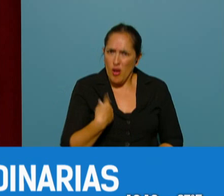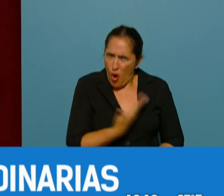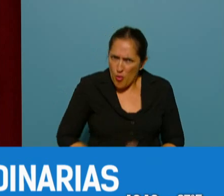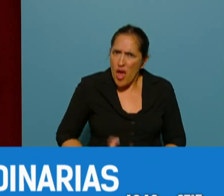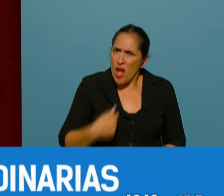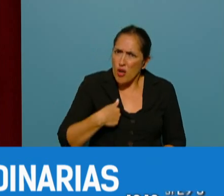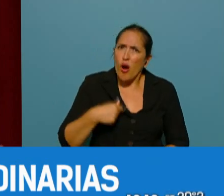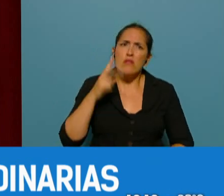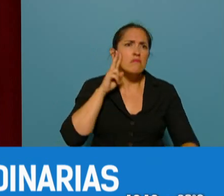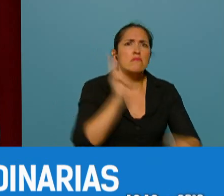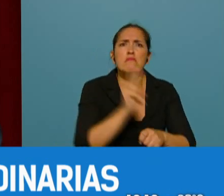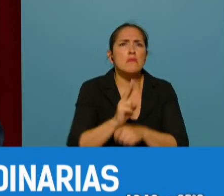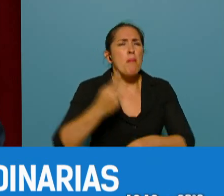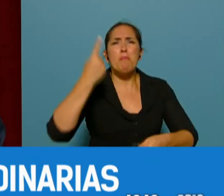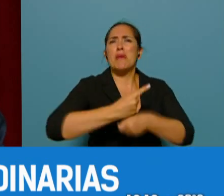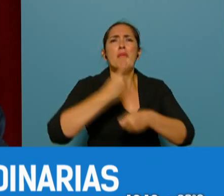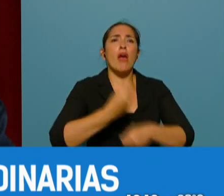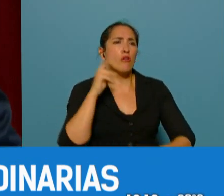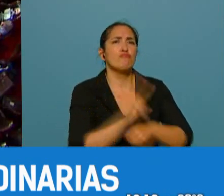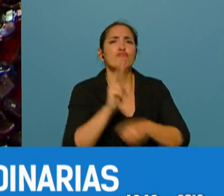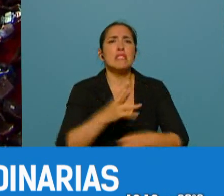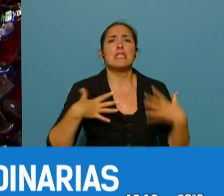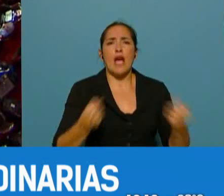buscaba preservar la salud del pueblo.